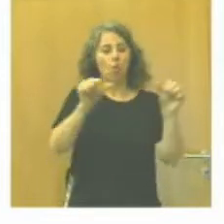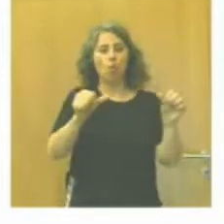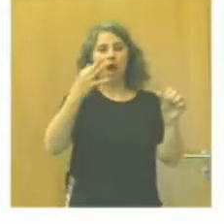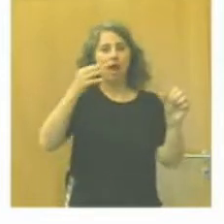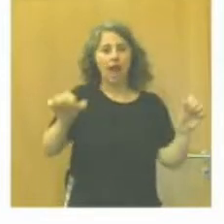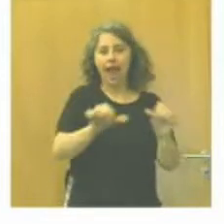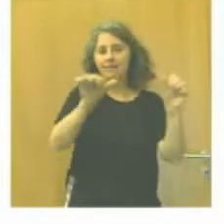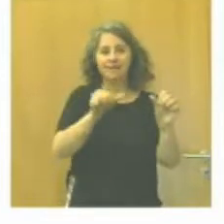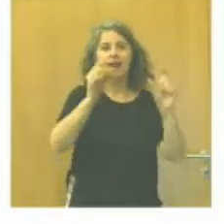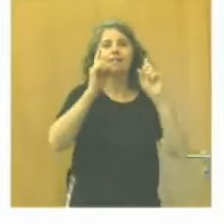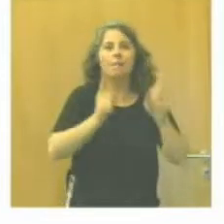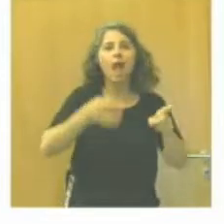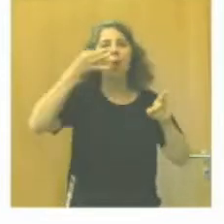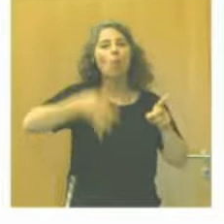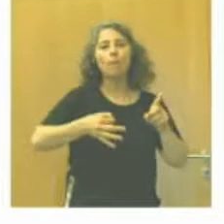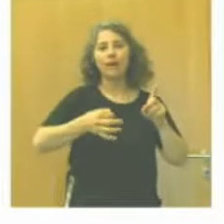leyes